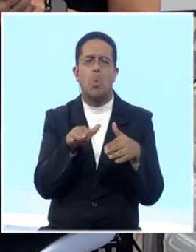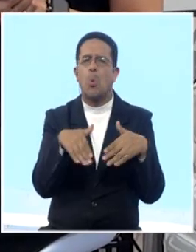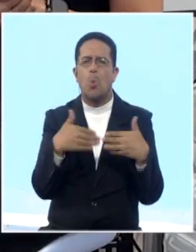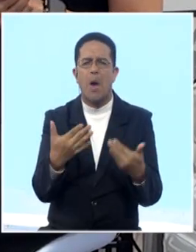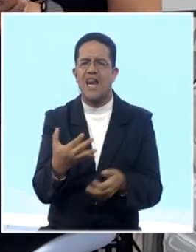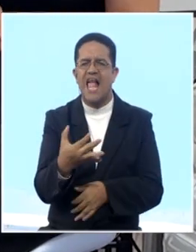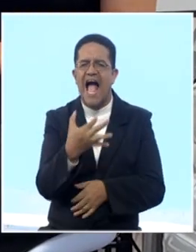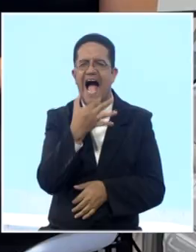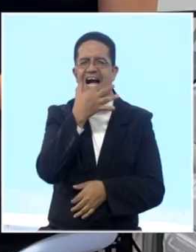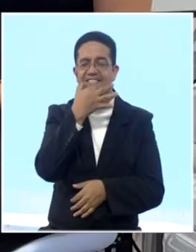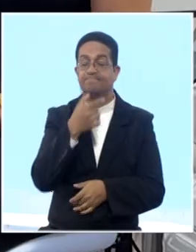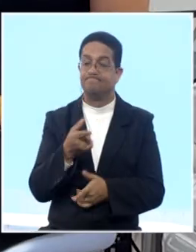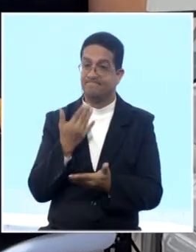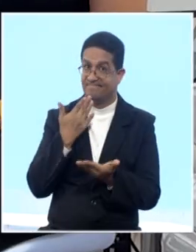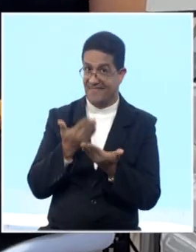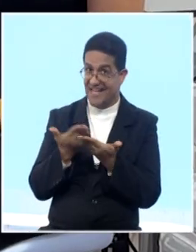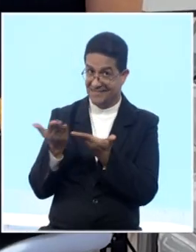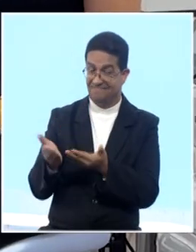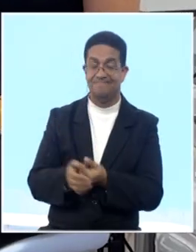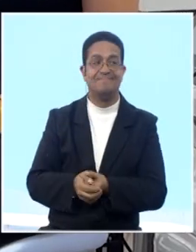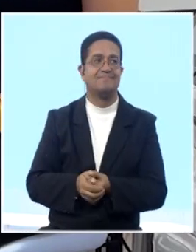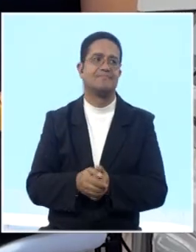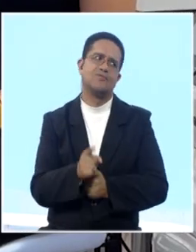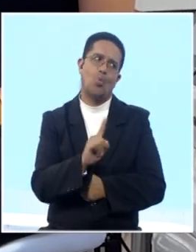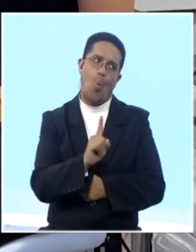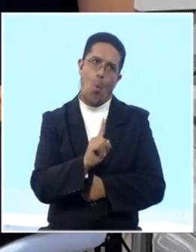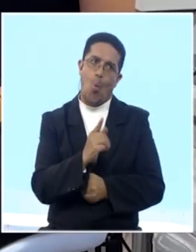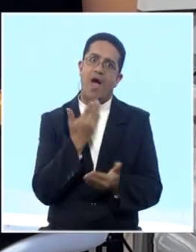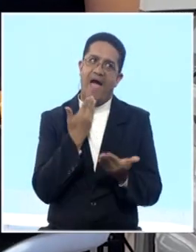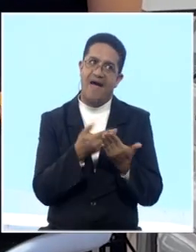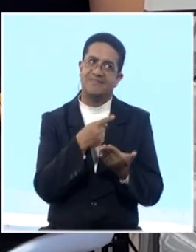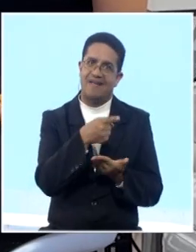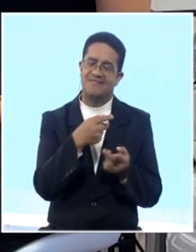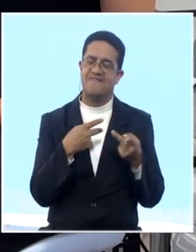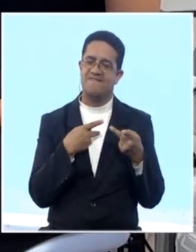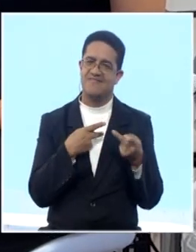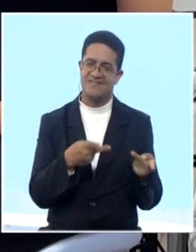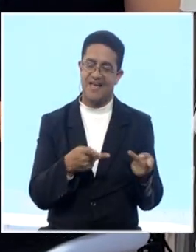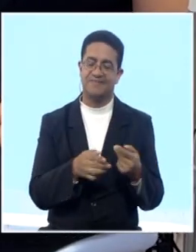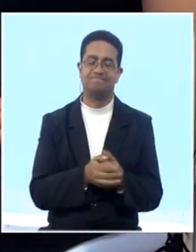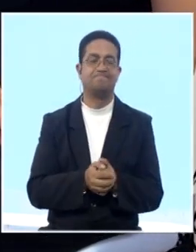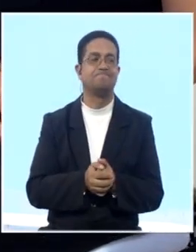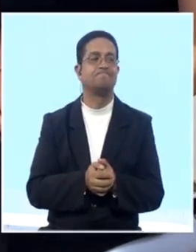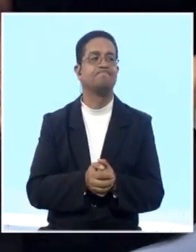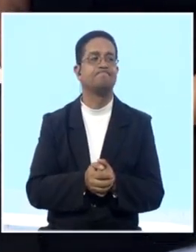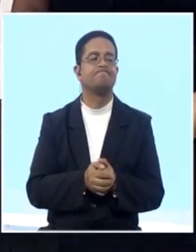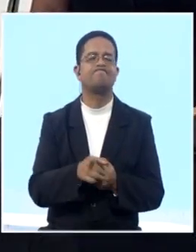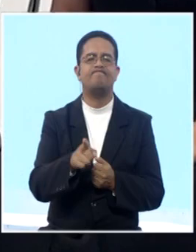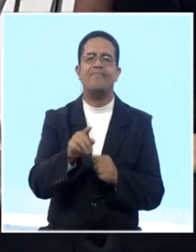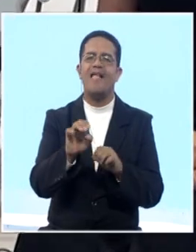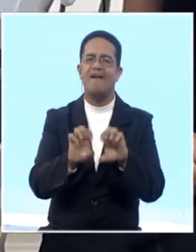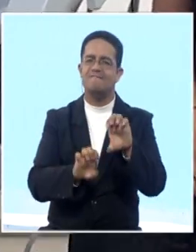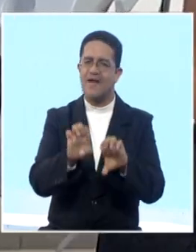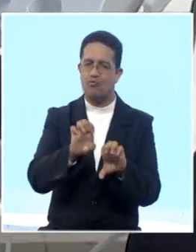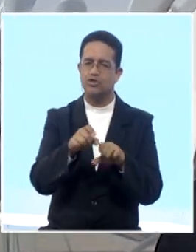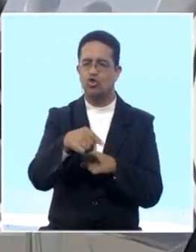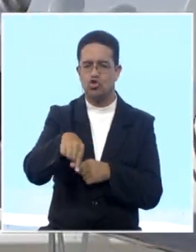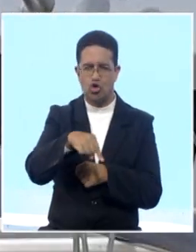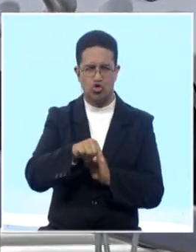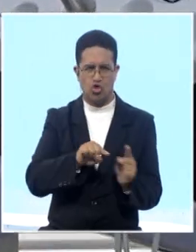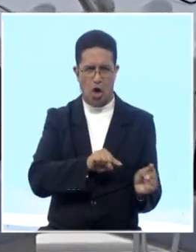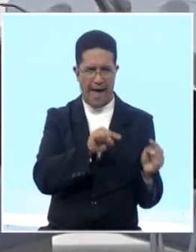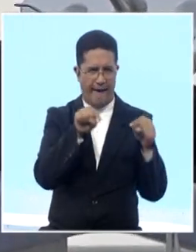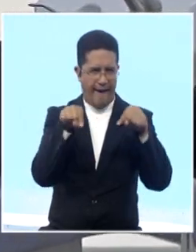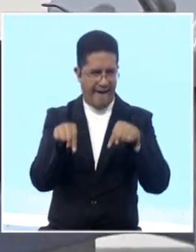manera complementaria. Gracias por acompañarnos. No, gracias a ti por la invitación. Y bueno, dentro de la evaluación que hacemos acá en Álamo Dental